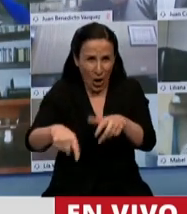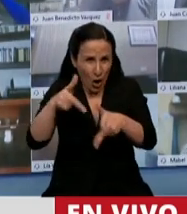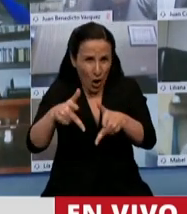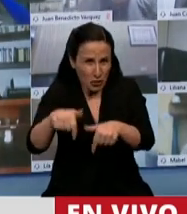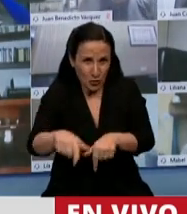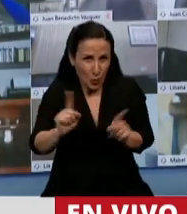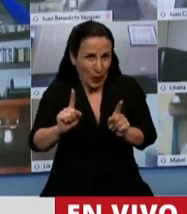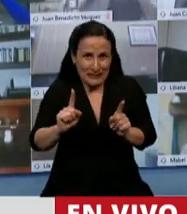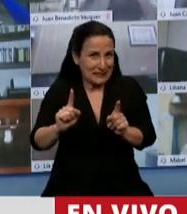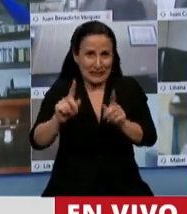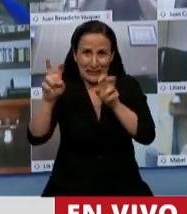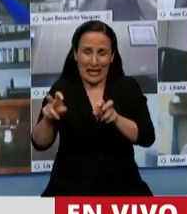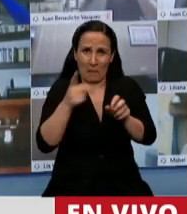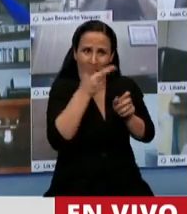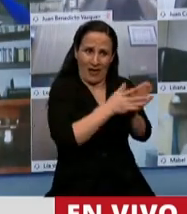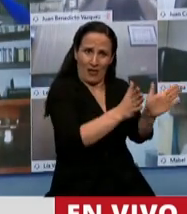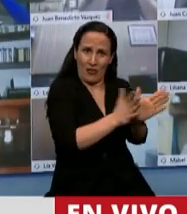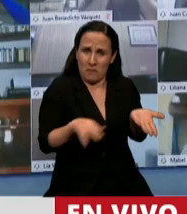hoy. Por otro lado,